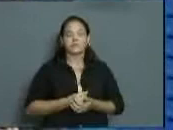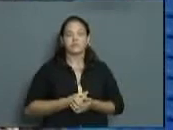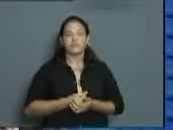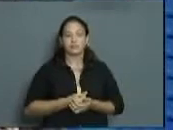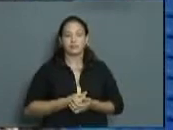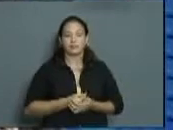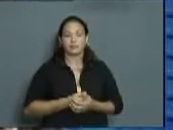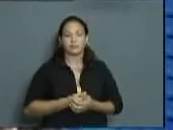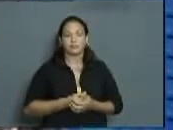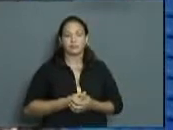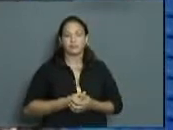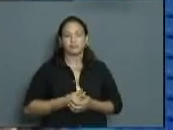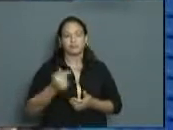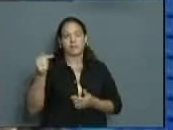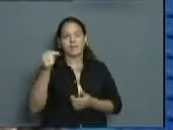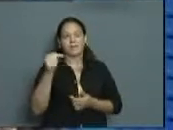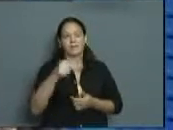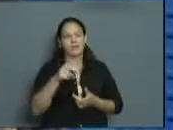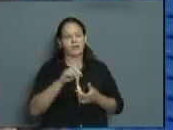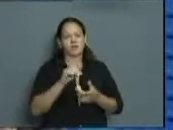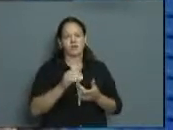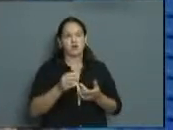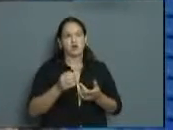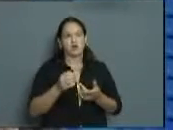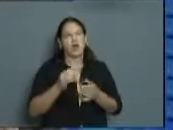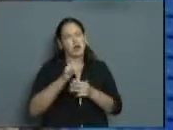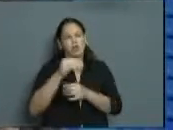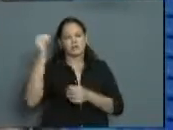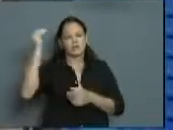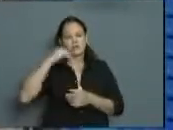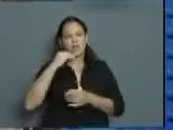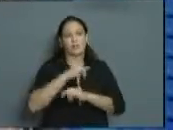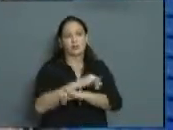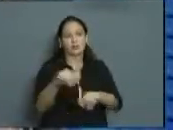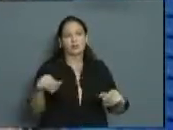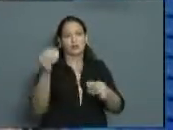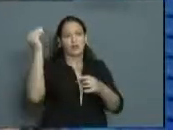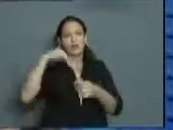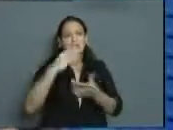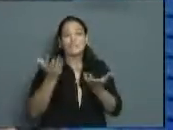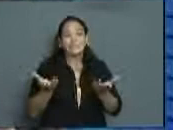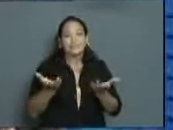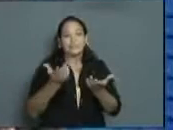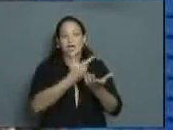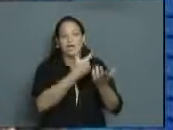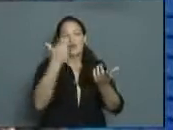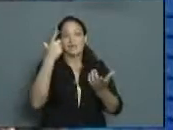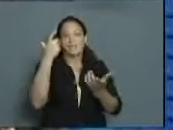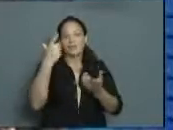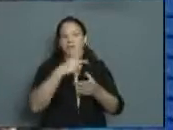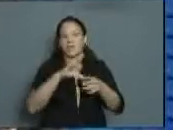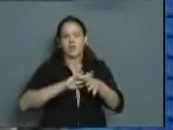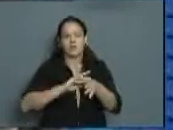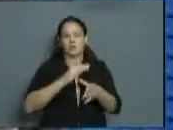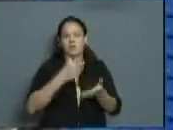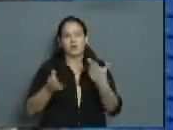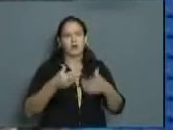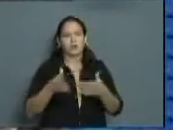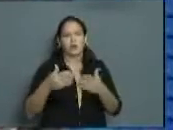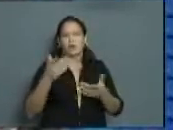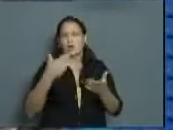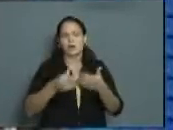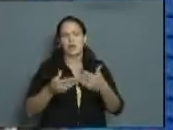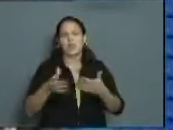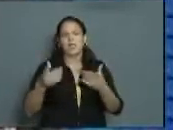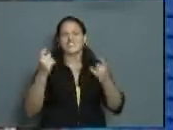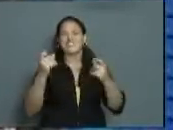aquí lo que hay que llevarse como información es que hay que vacunarse. Si usted tuvo la enfermedad o si no tuvo la enfermedad. Las personas que tuvieron la